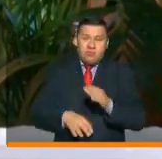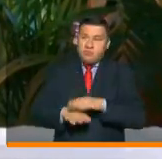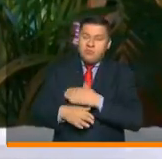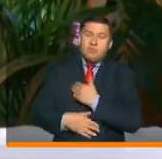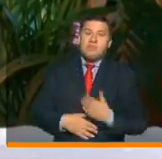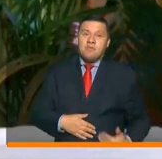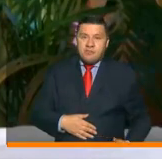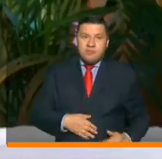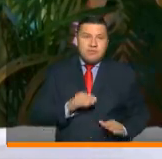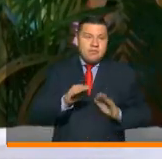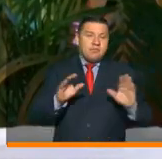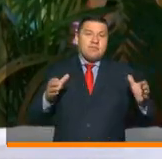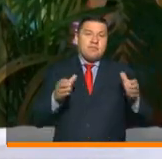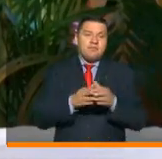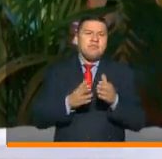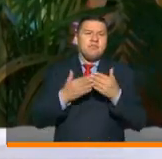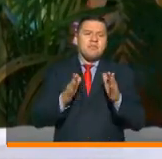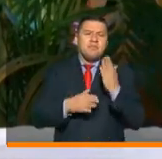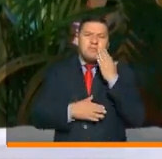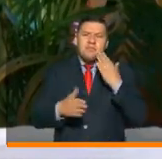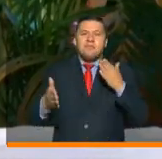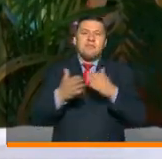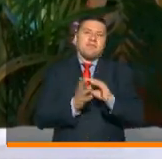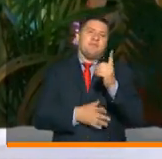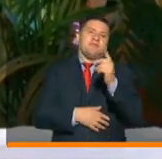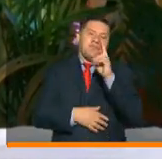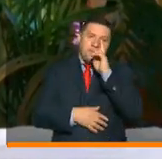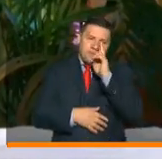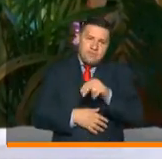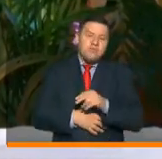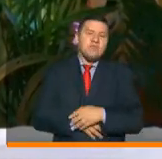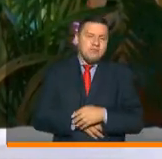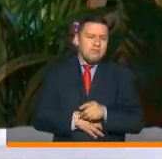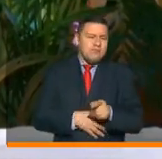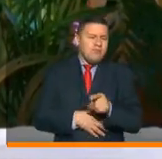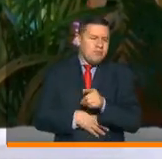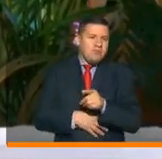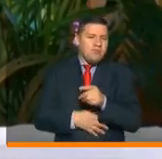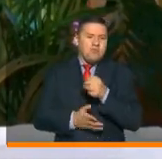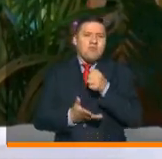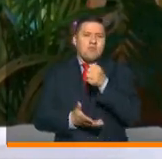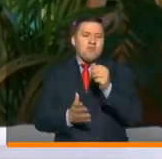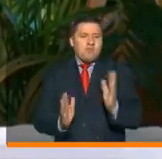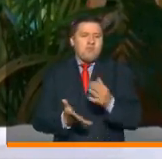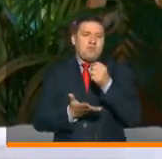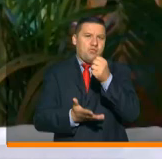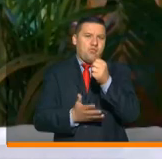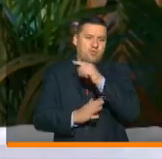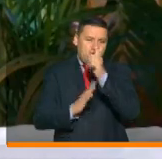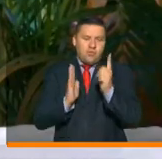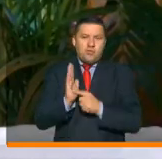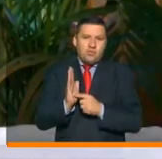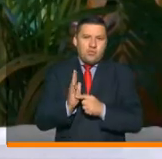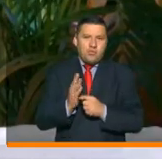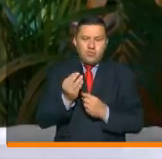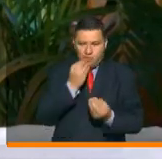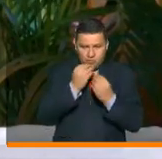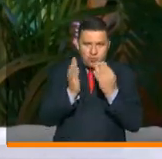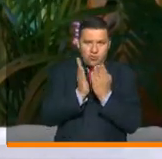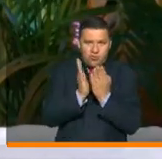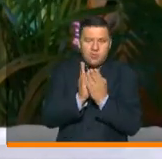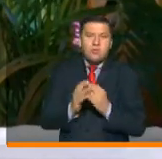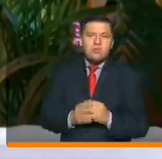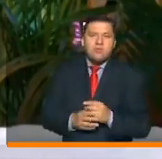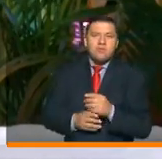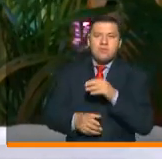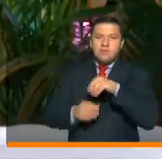presidente, la convocatoria. Estará abierta hasta el 1 de junio. Tenemos allí recursos para mejoramiento integral, para comedores escolares,